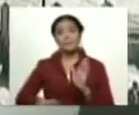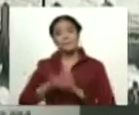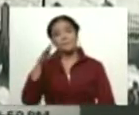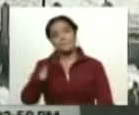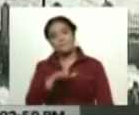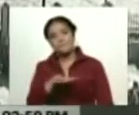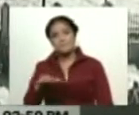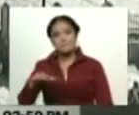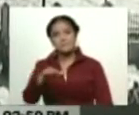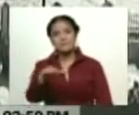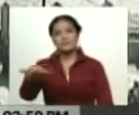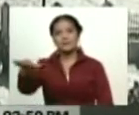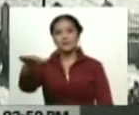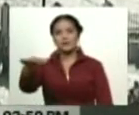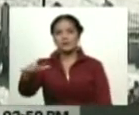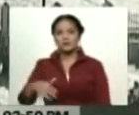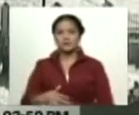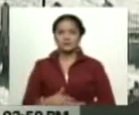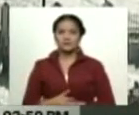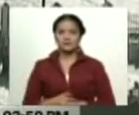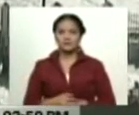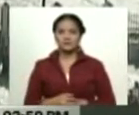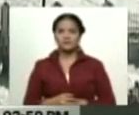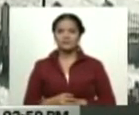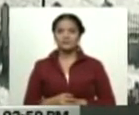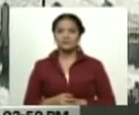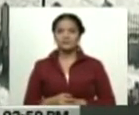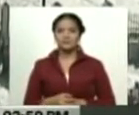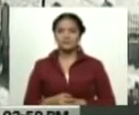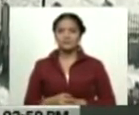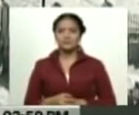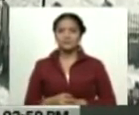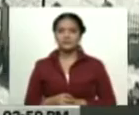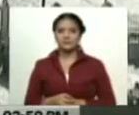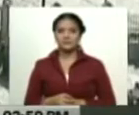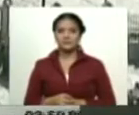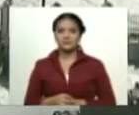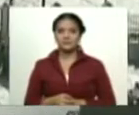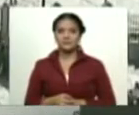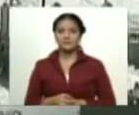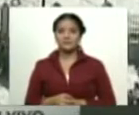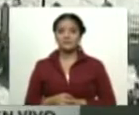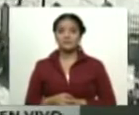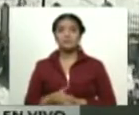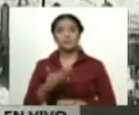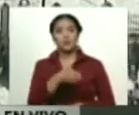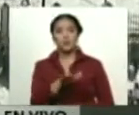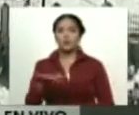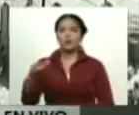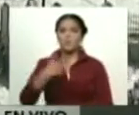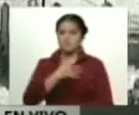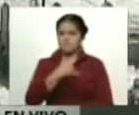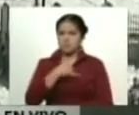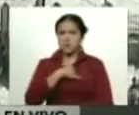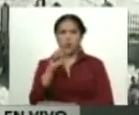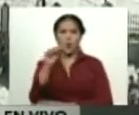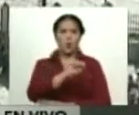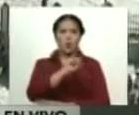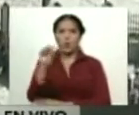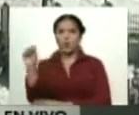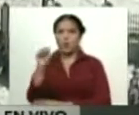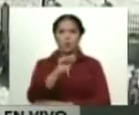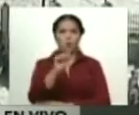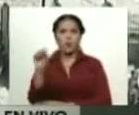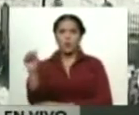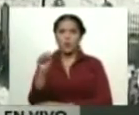salida del centro electoral, conduciendo mismo la camioneta que forma